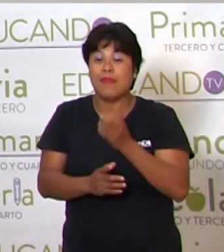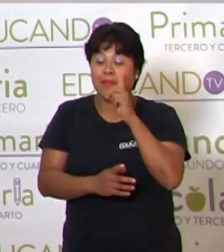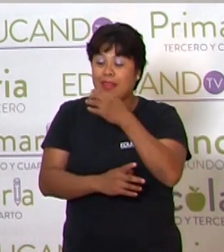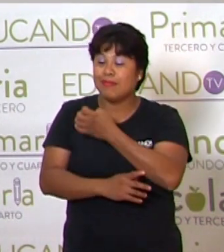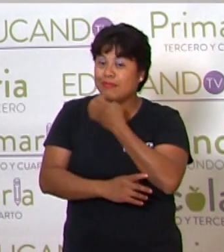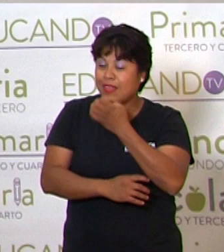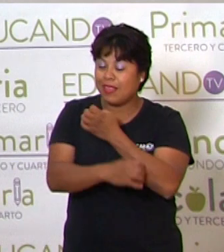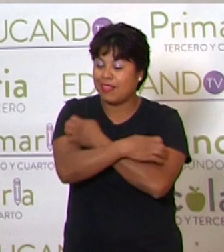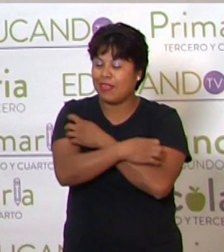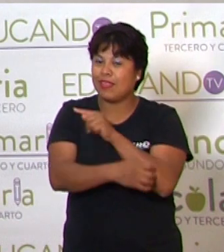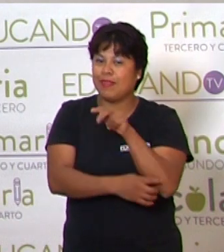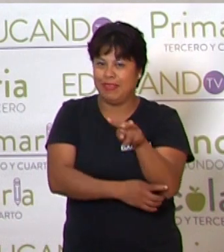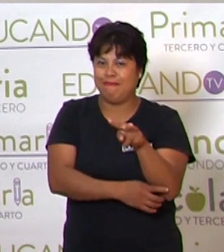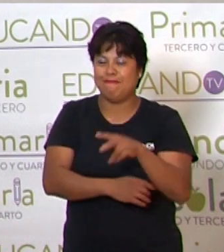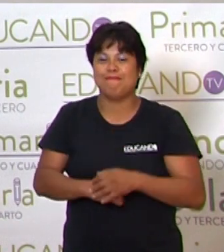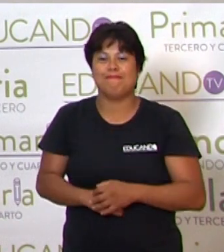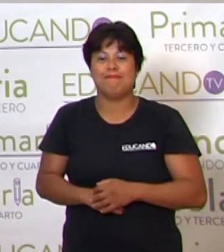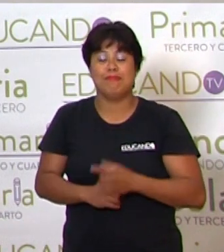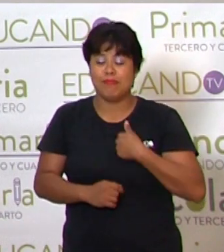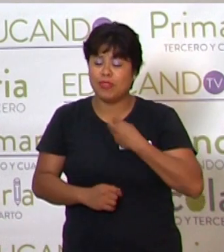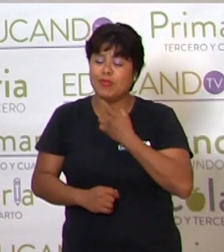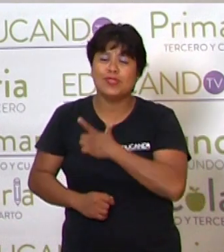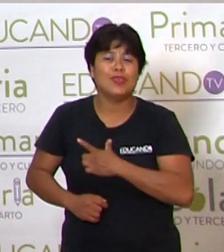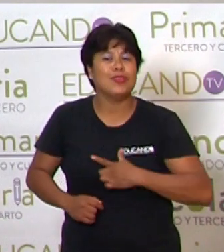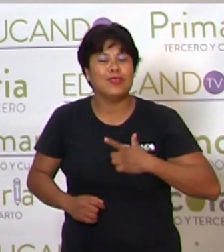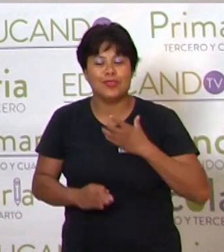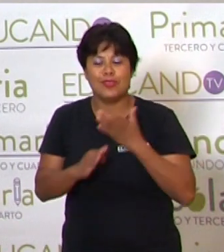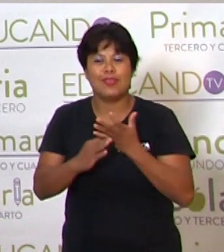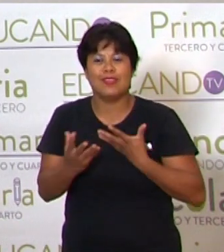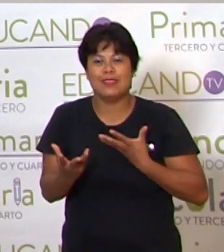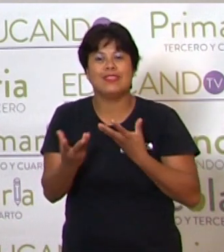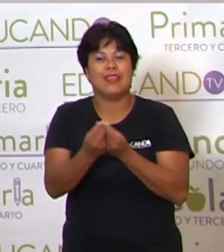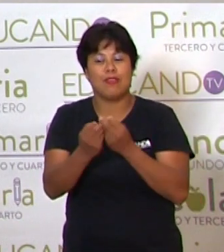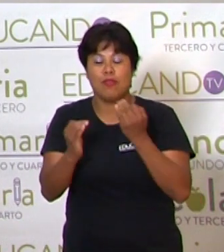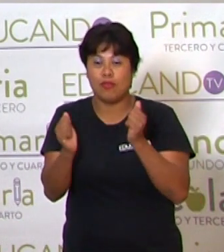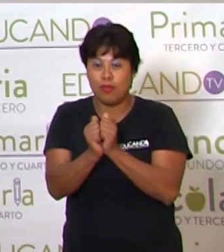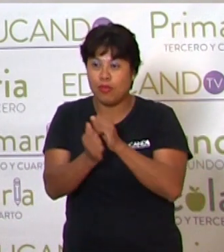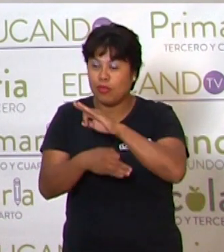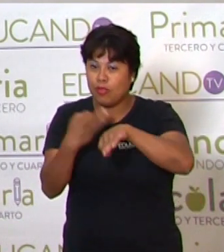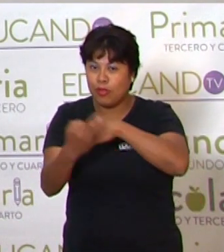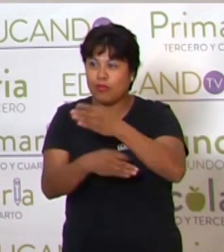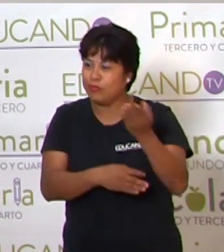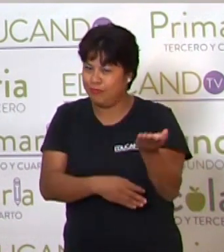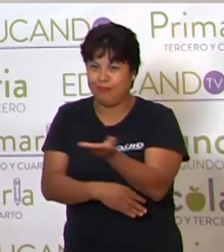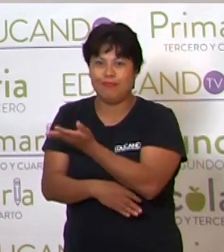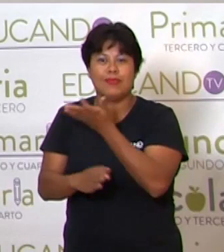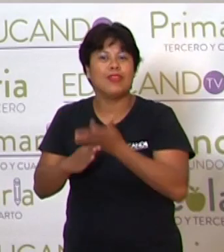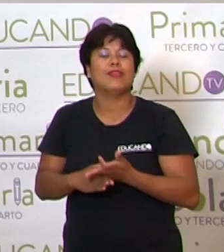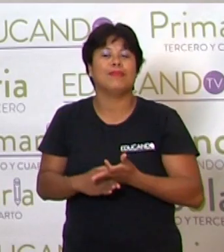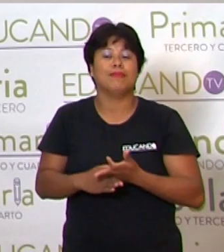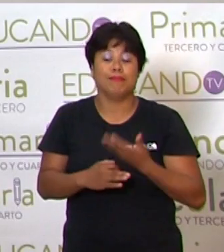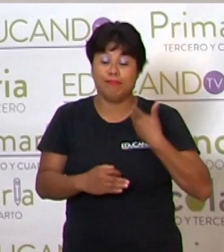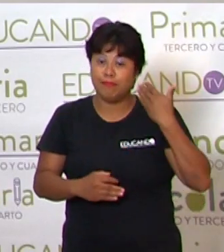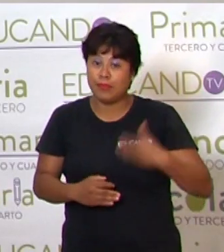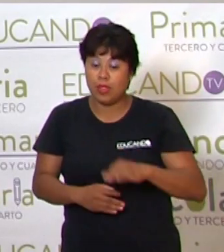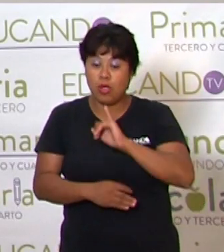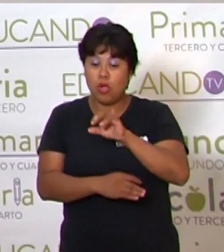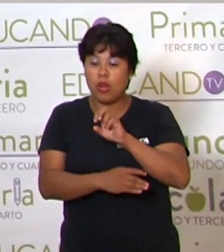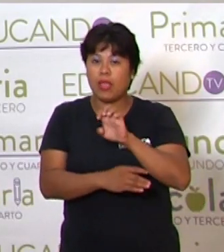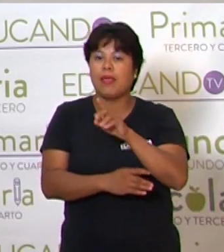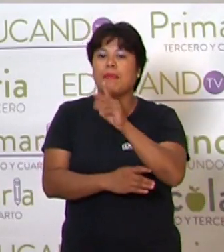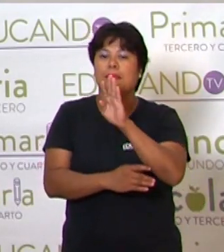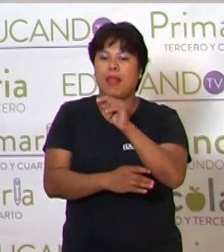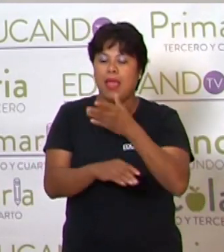pedagógico Educando TV. Me da mucho gusto estar con todos ustedes el día de hoy. Soy Jorge Blancas